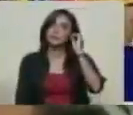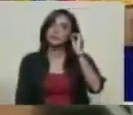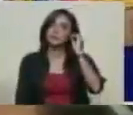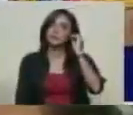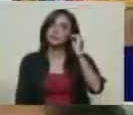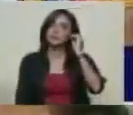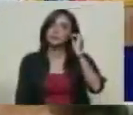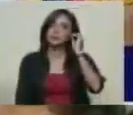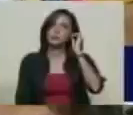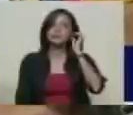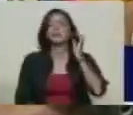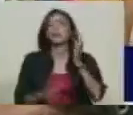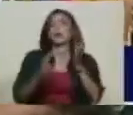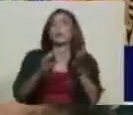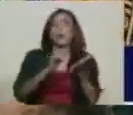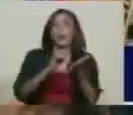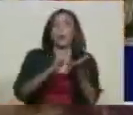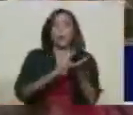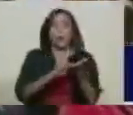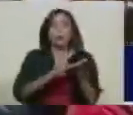por WhatsApp.